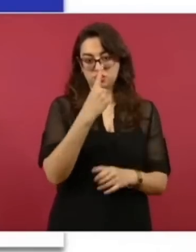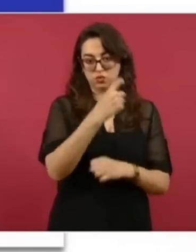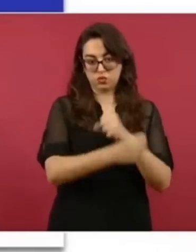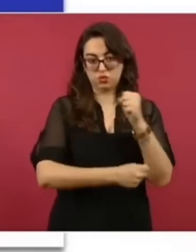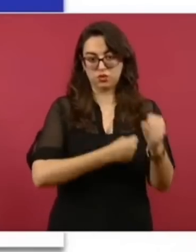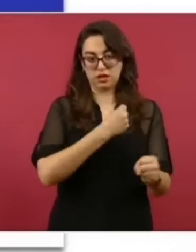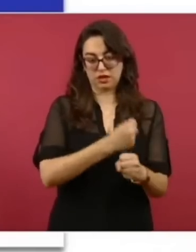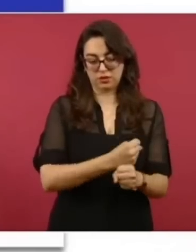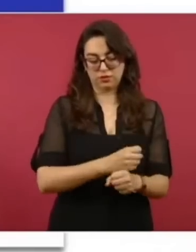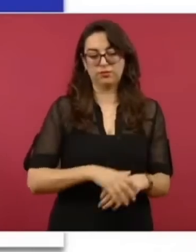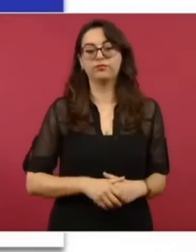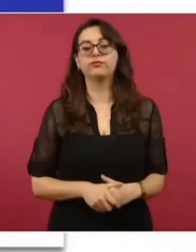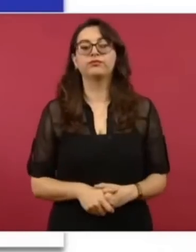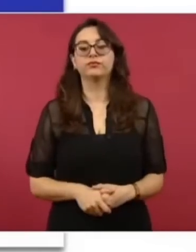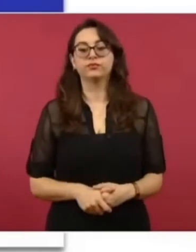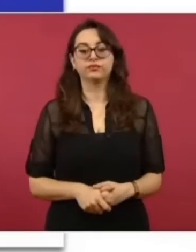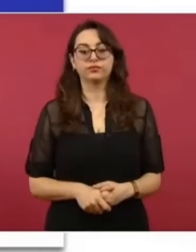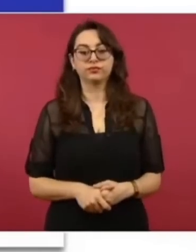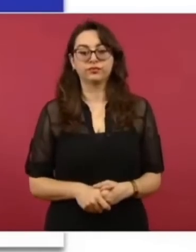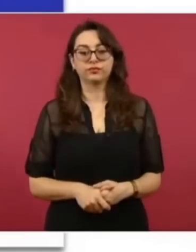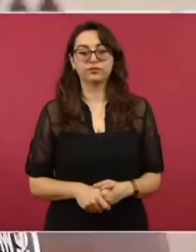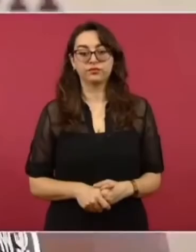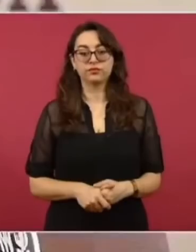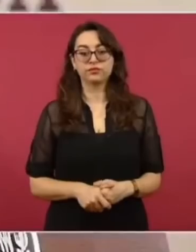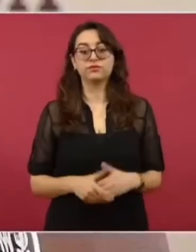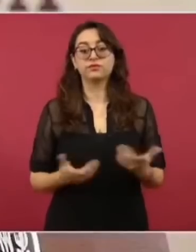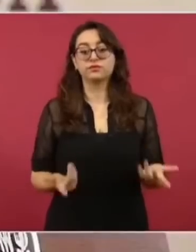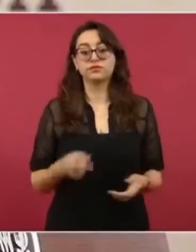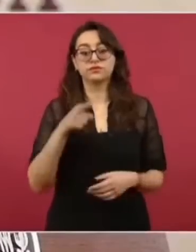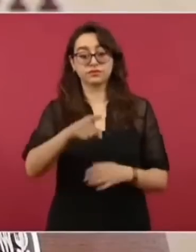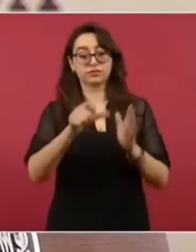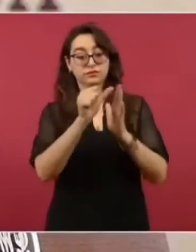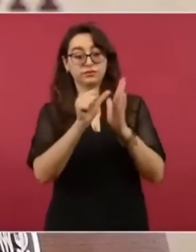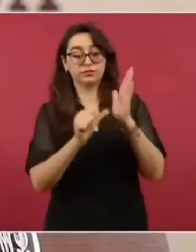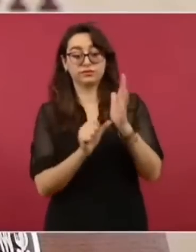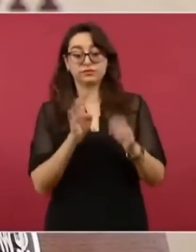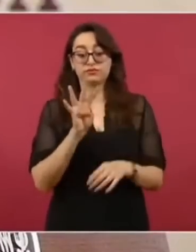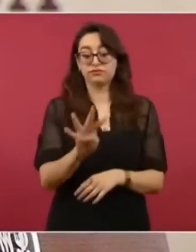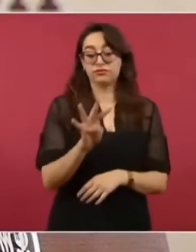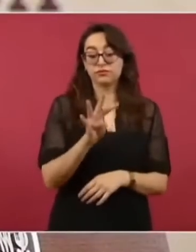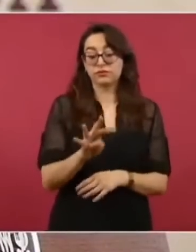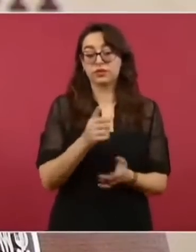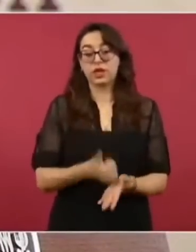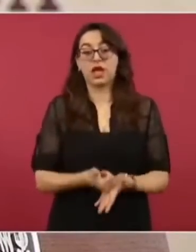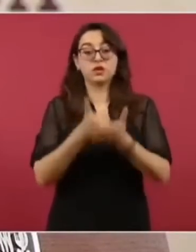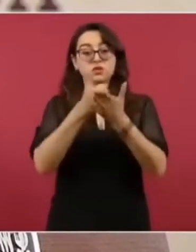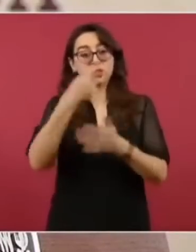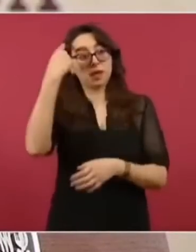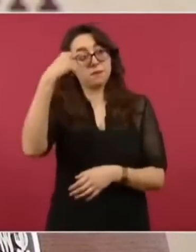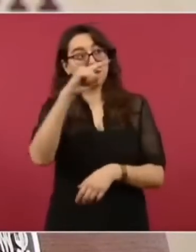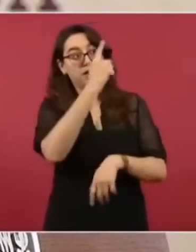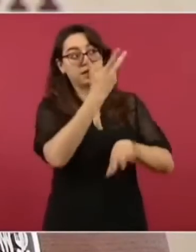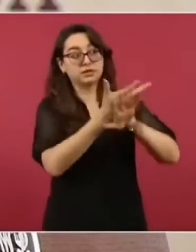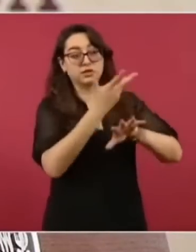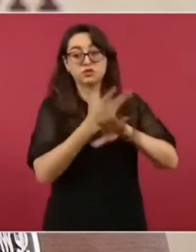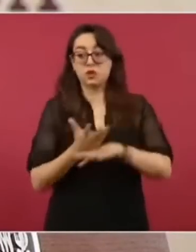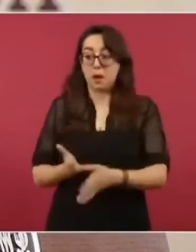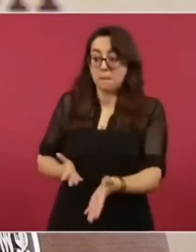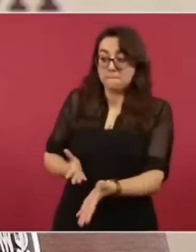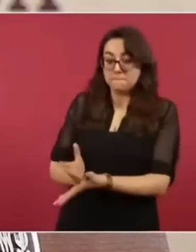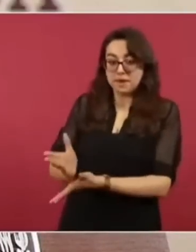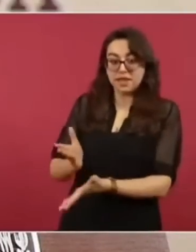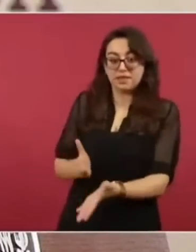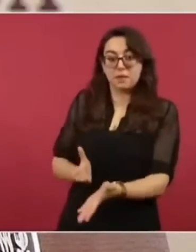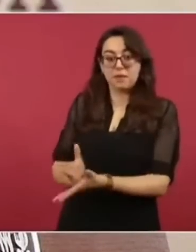año. Esta asociación ha servido como herramienta del intervencionismo de la USAID para generar una percepción de